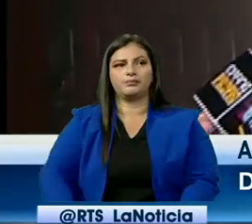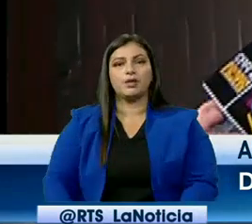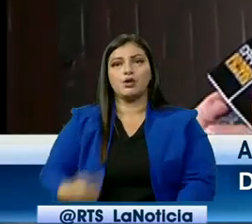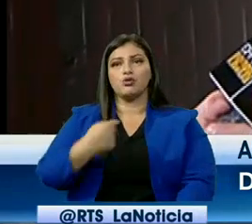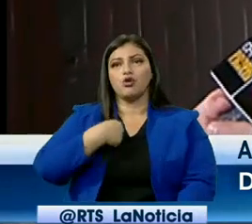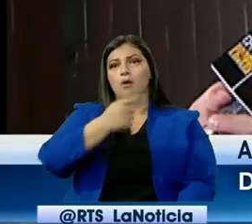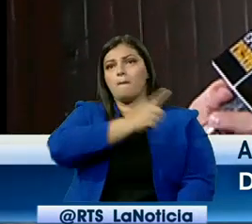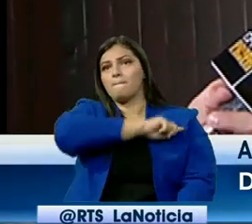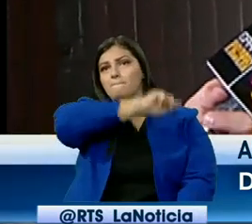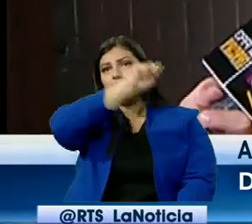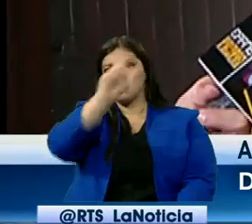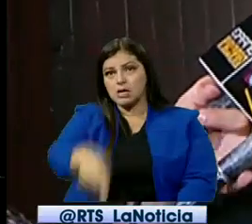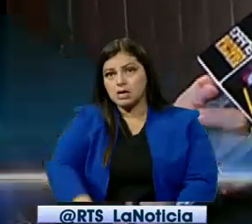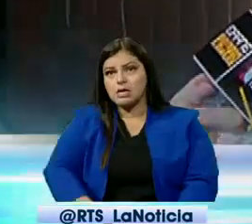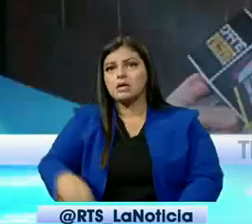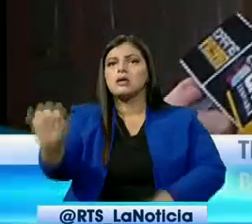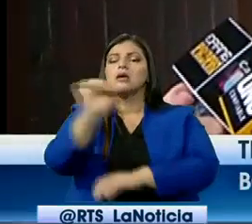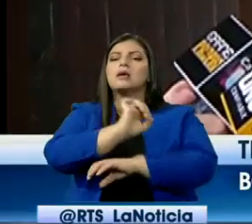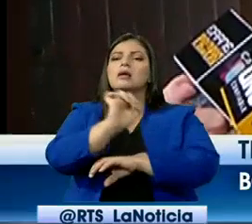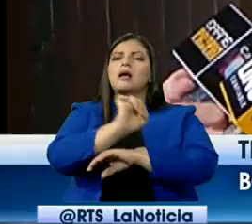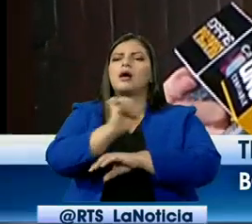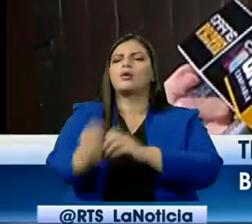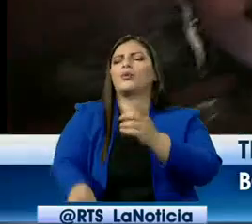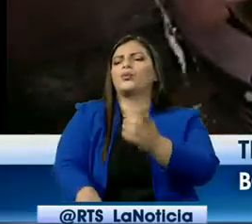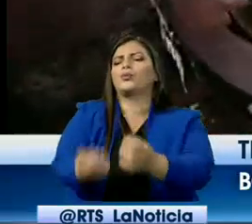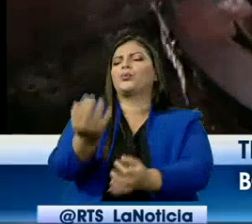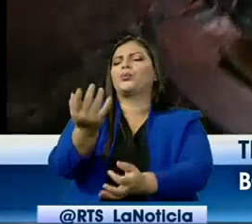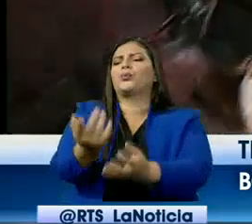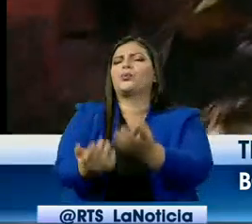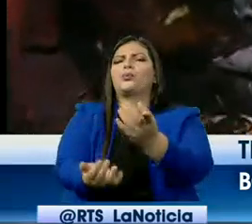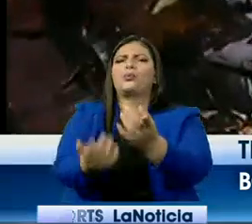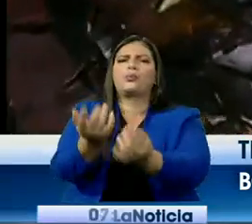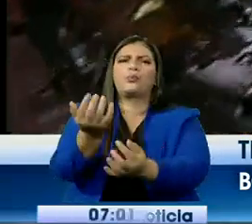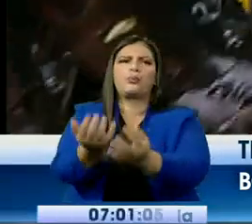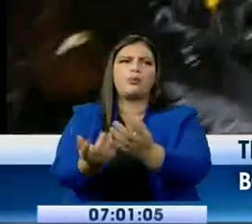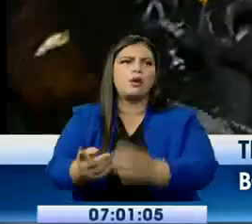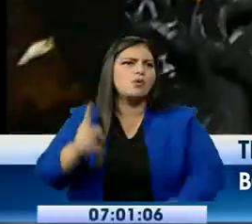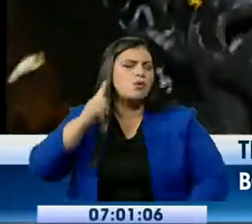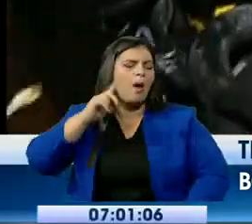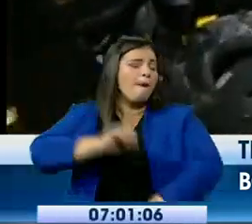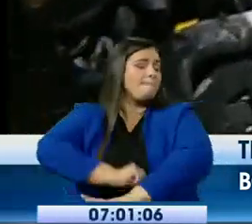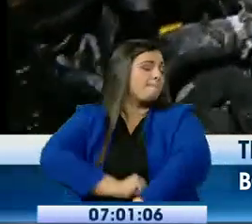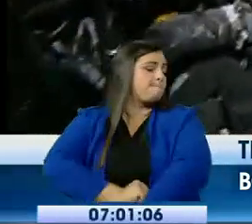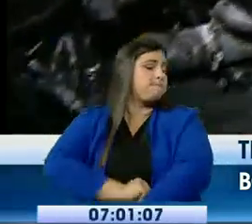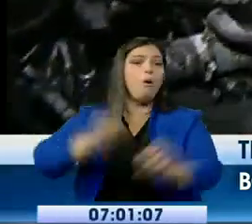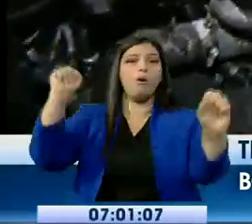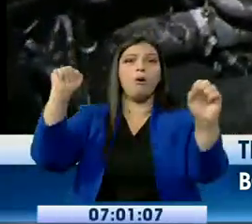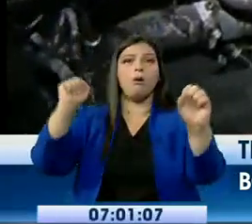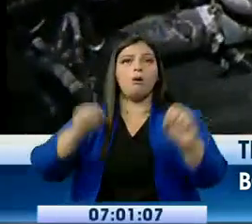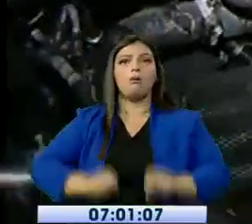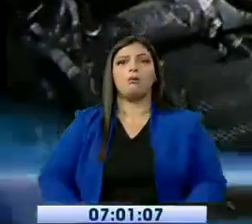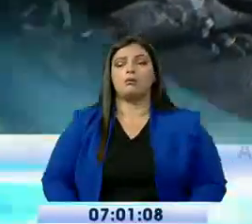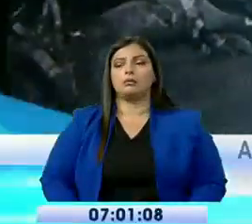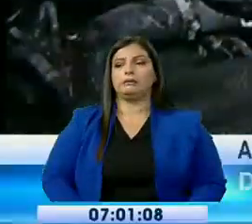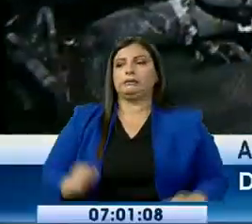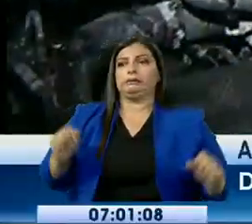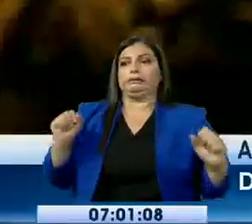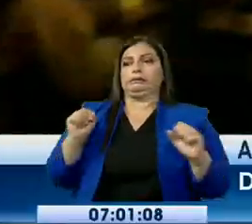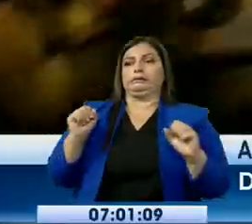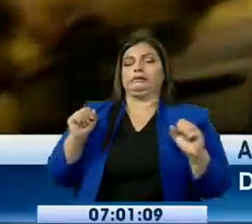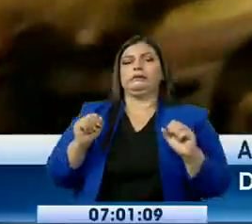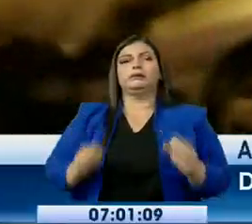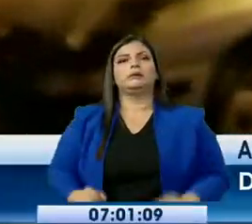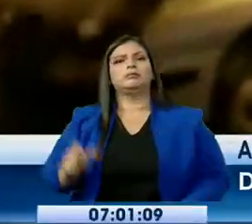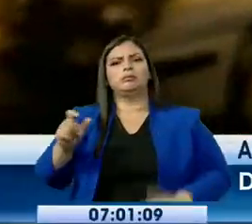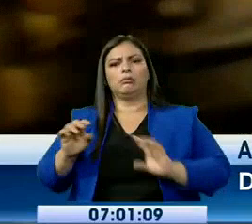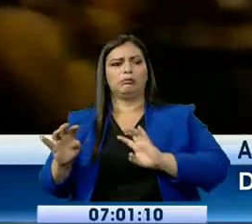muy pocas llamas. De pronto se escuchó una explosión, ya nadie más se quiso acercar al sitio y ahí fue que se trajo la manguera de jardín y